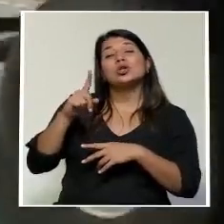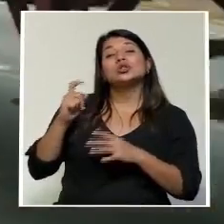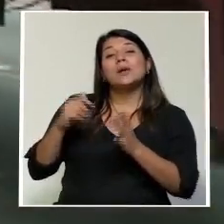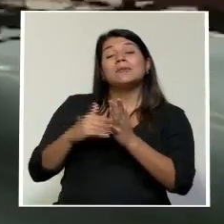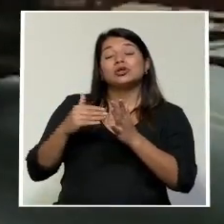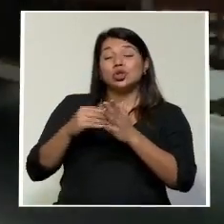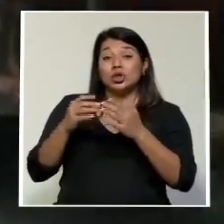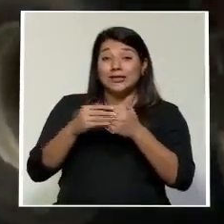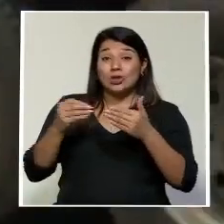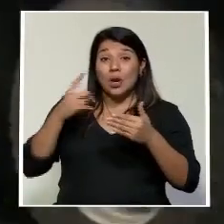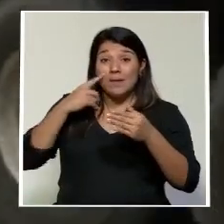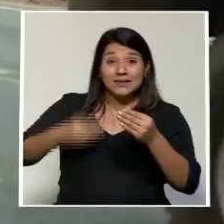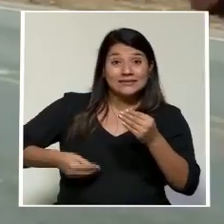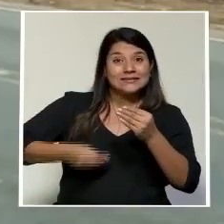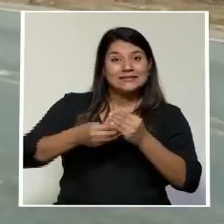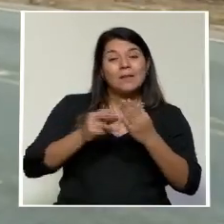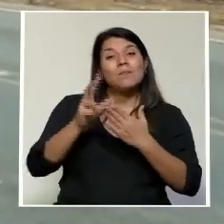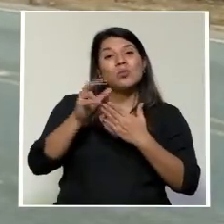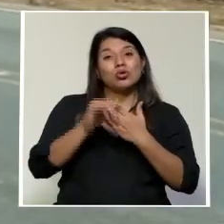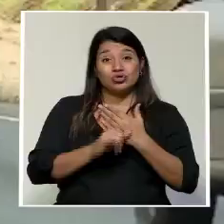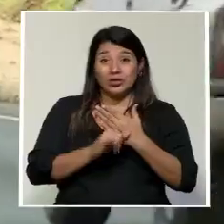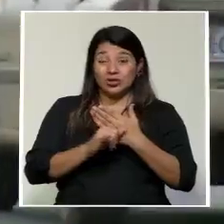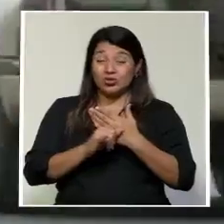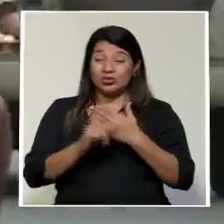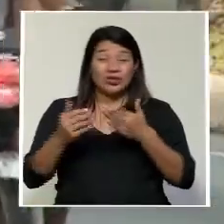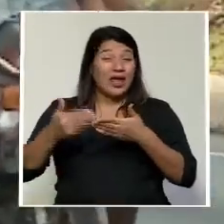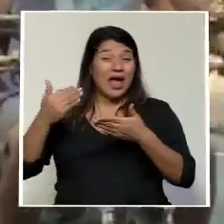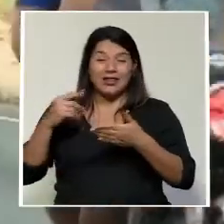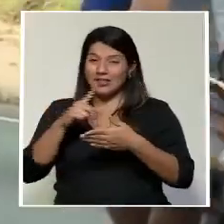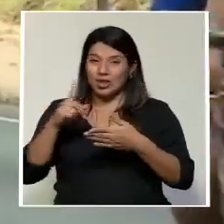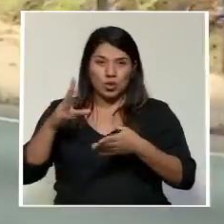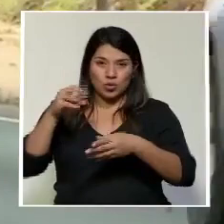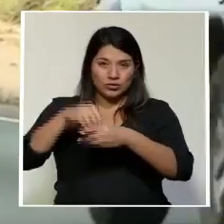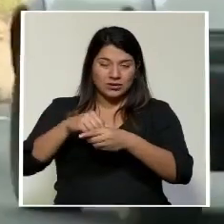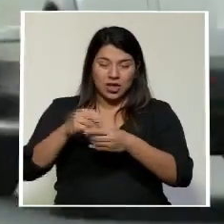obras complementarias que habían quedado por fuera del contrato inicial.